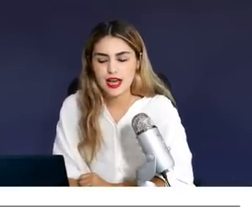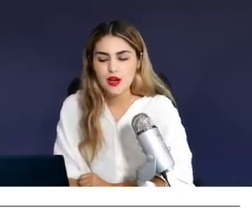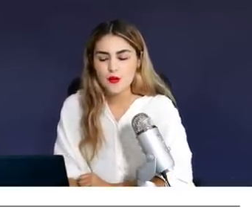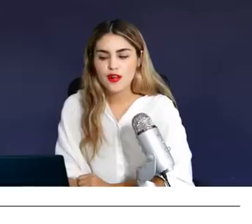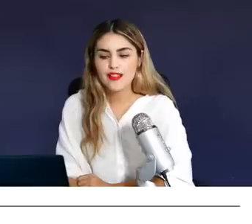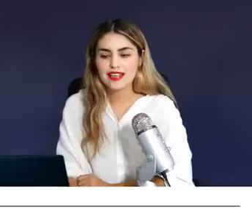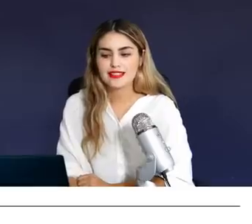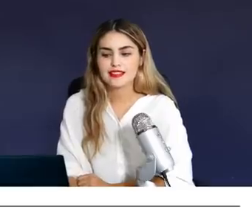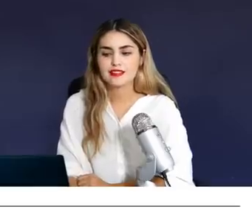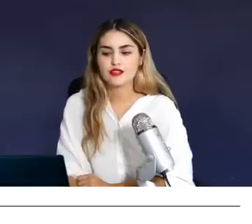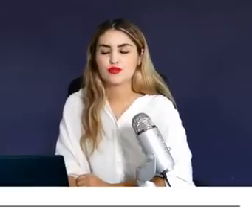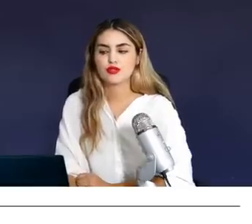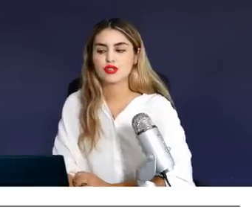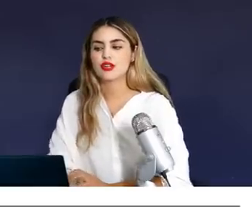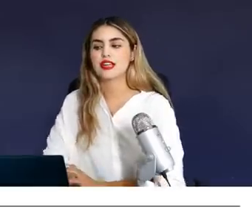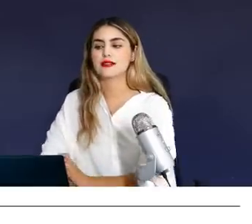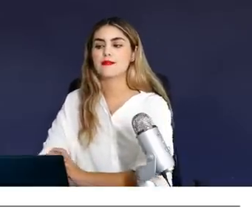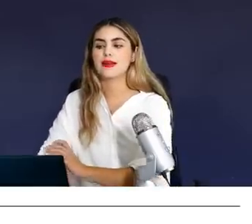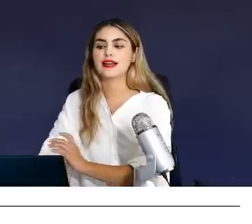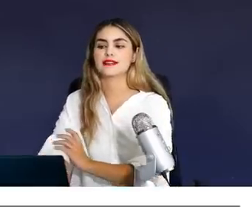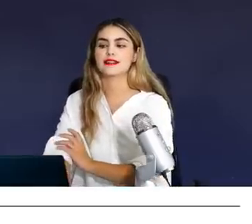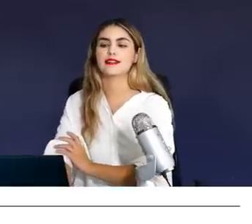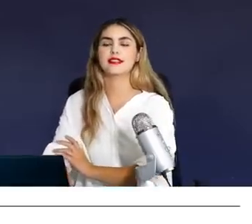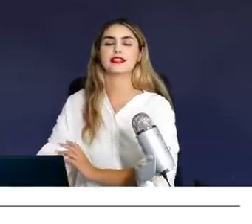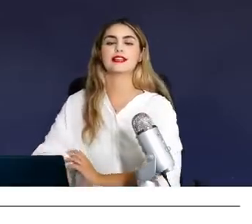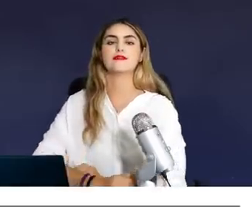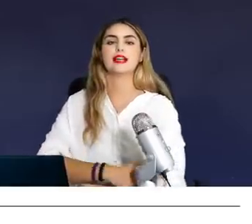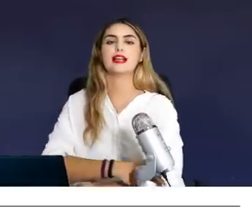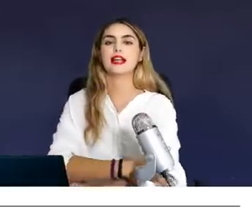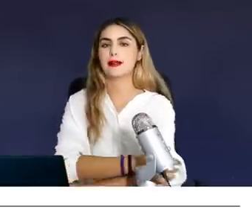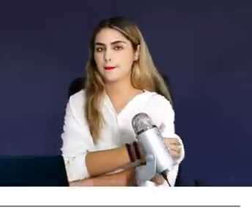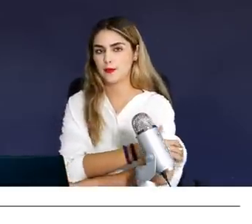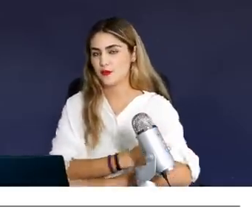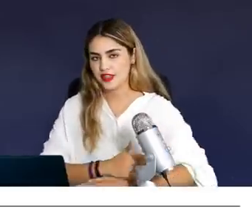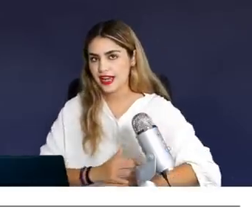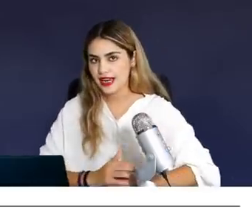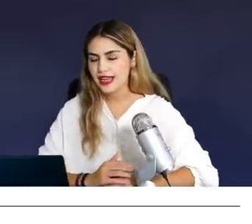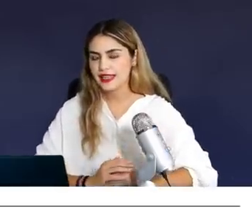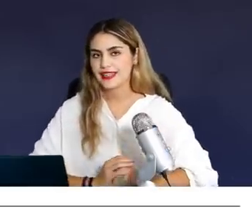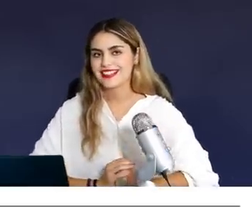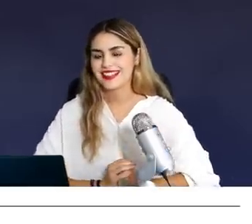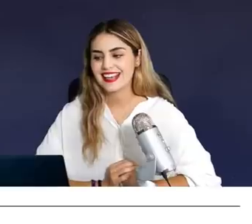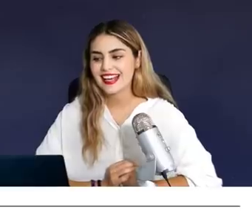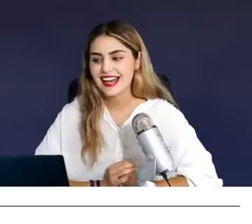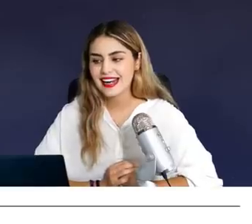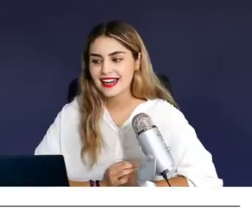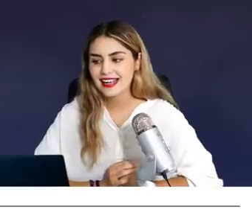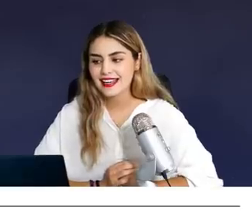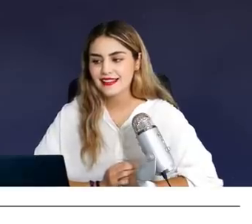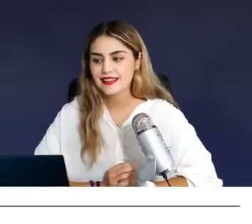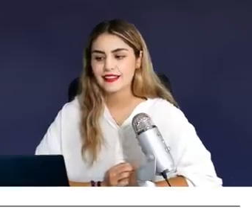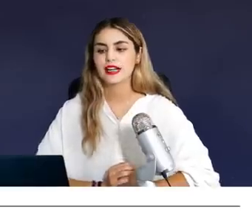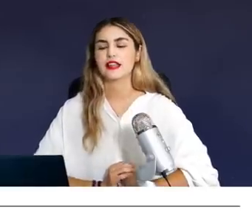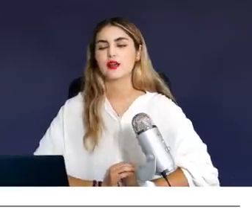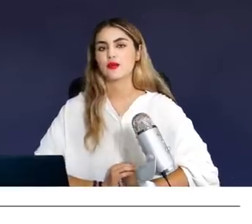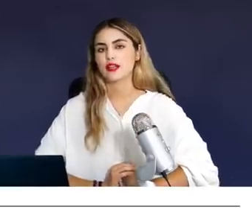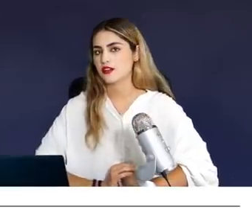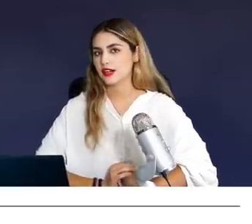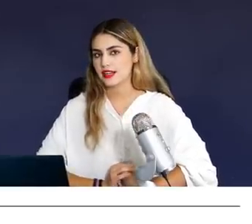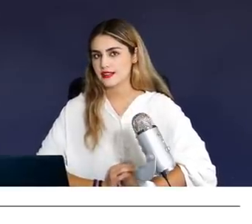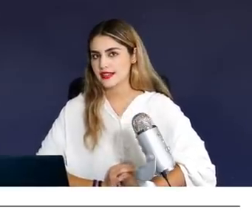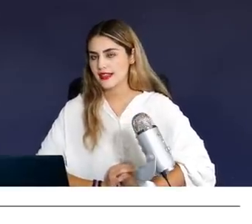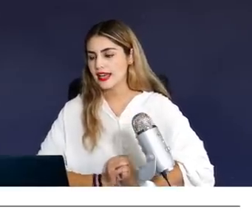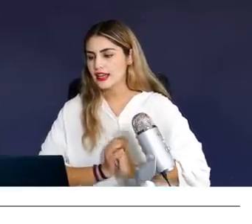expuesta, una de las instituciones más grandes a nivel mundial, quienes se encargan de derrotar la